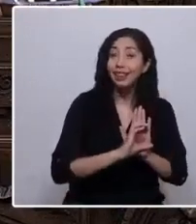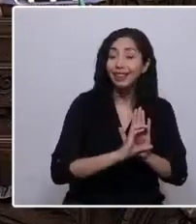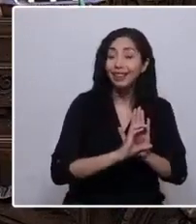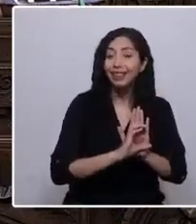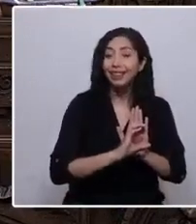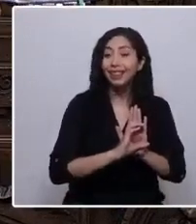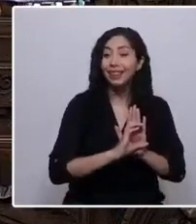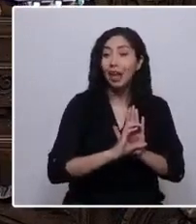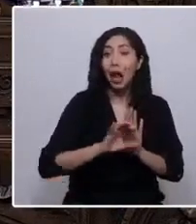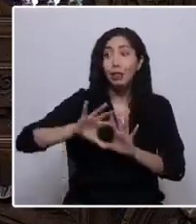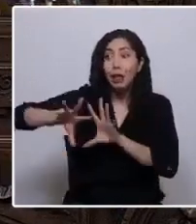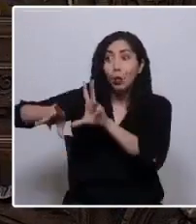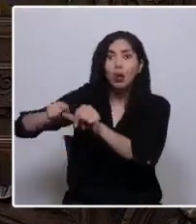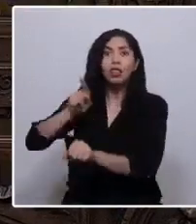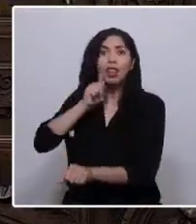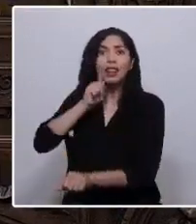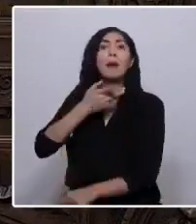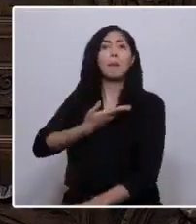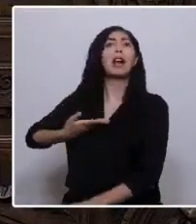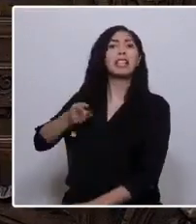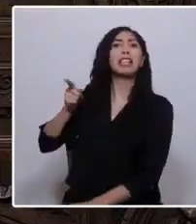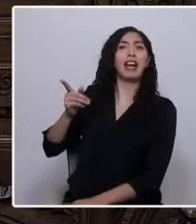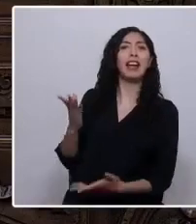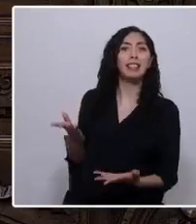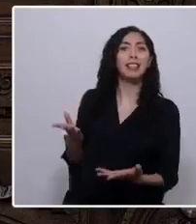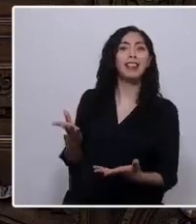el delincuente es el presidente.